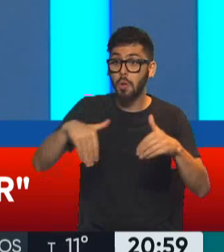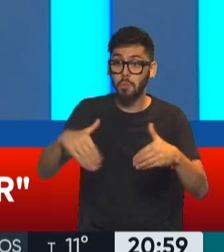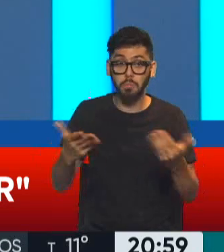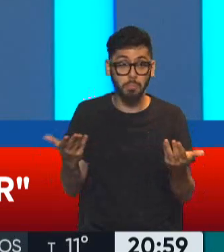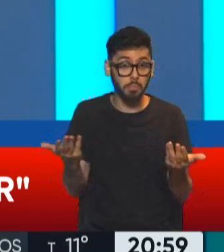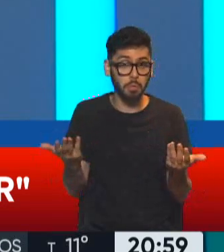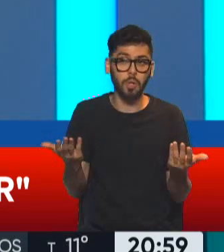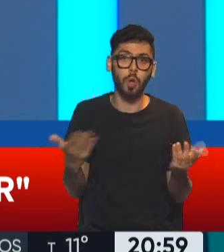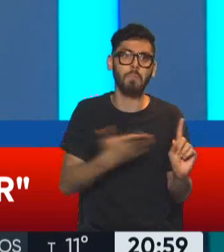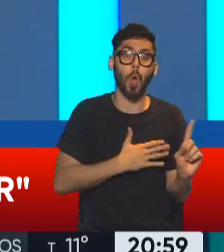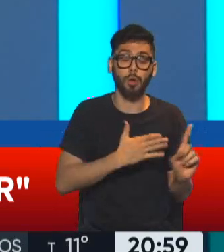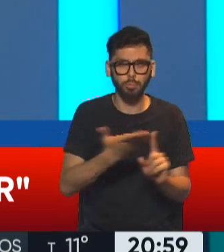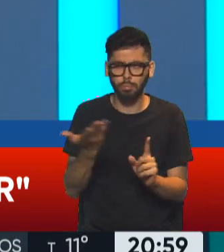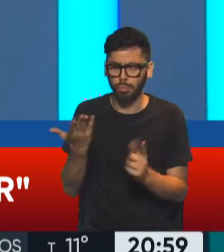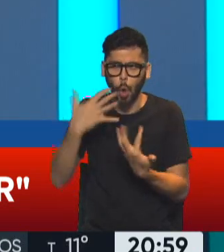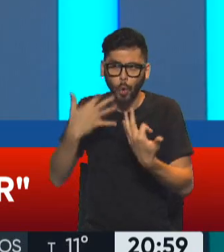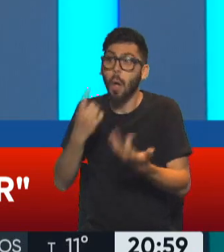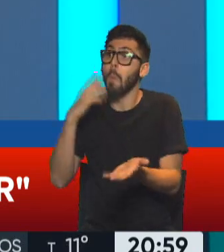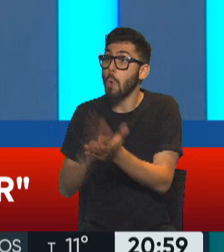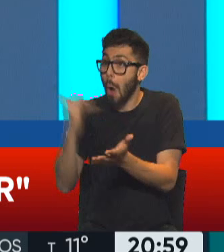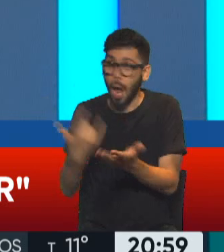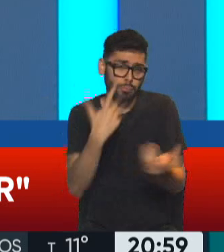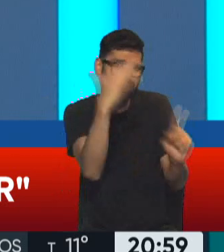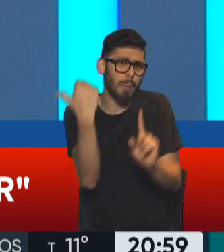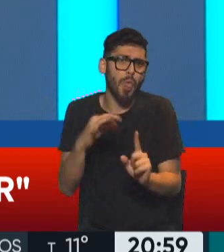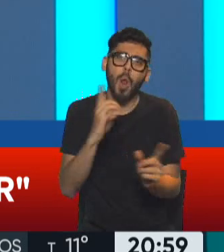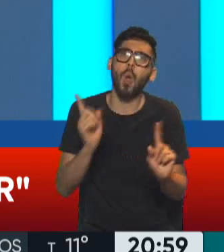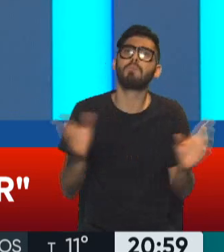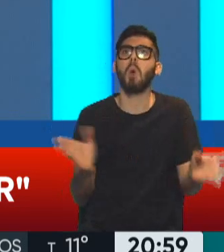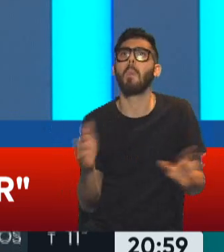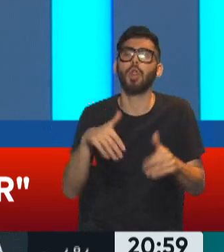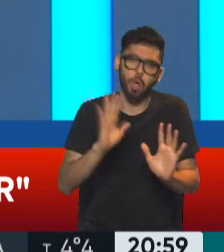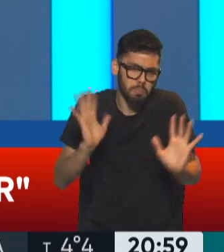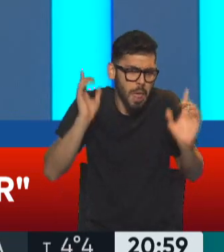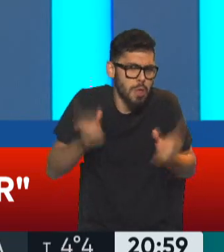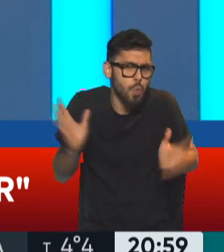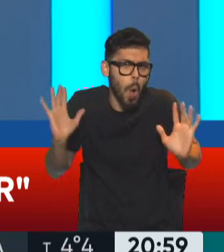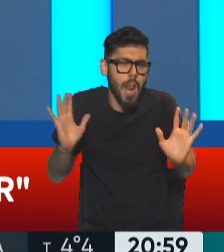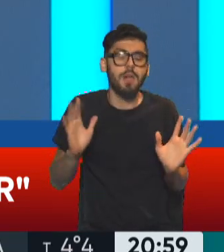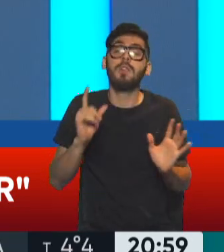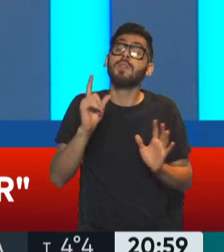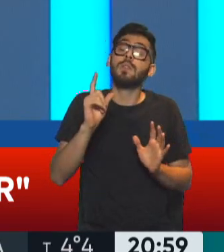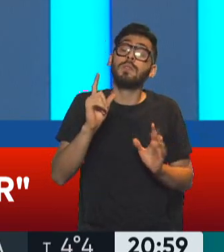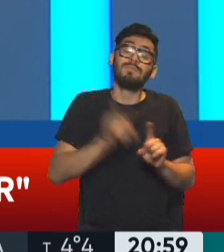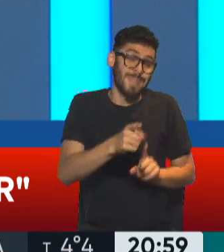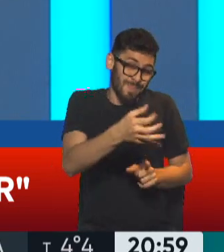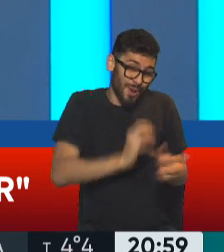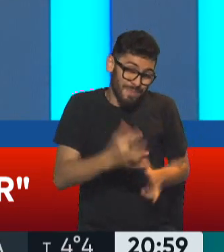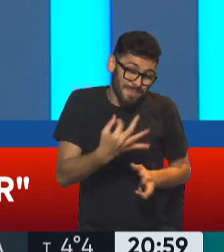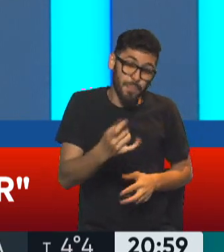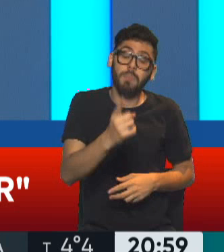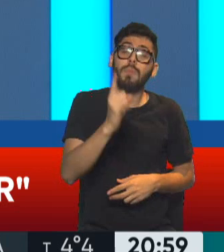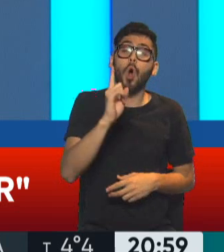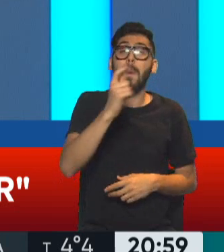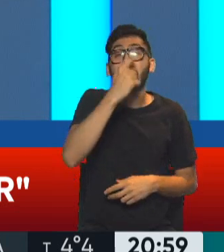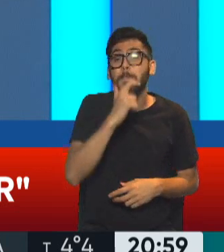avanzar cuando tiene las pruebas para poder justamente llamar a indagatoria a alguien, como tal cual lo decías vos, Felicitas, pero creo que Macri